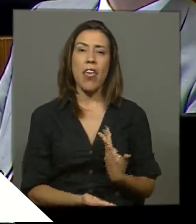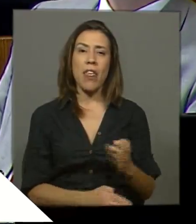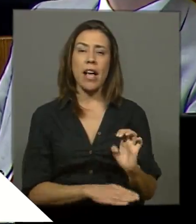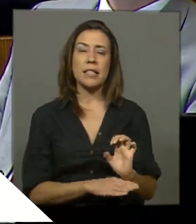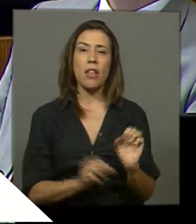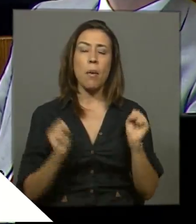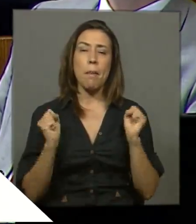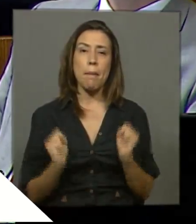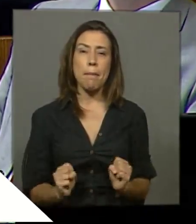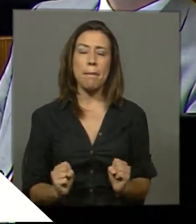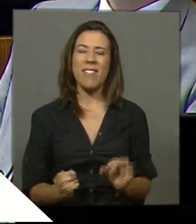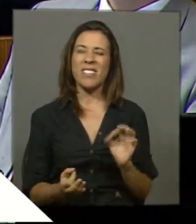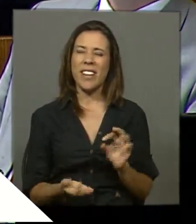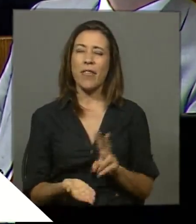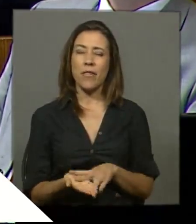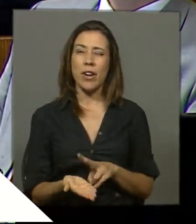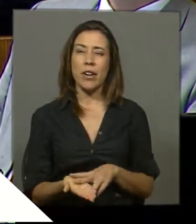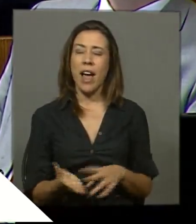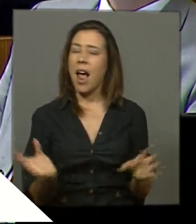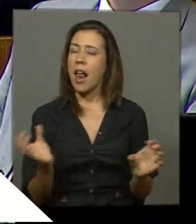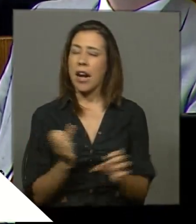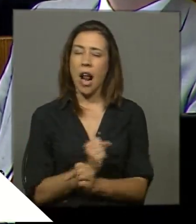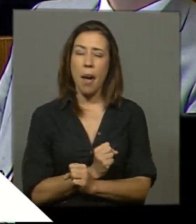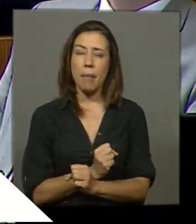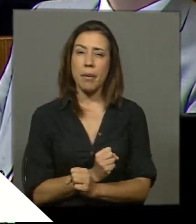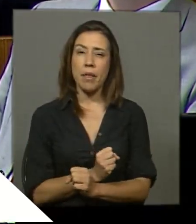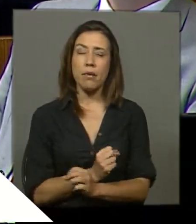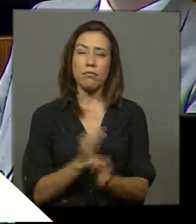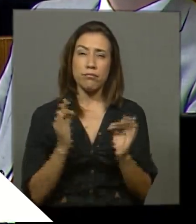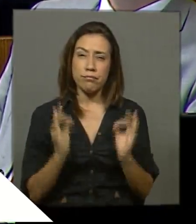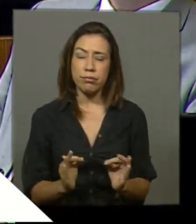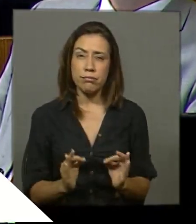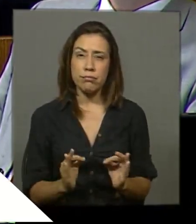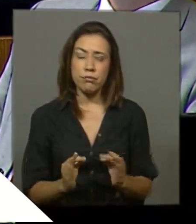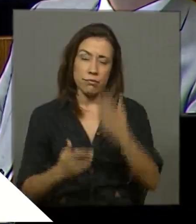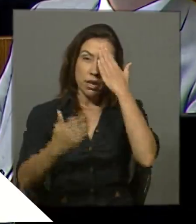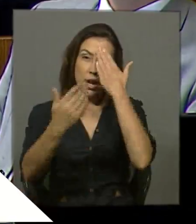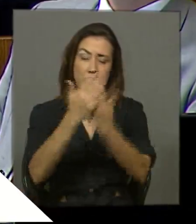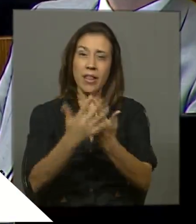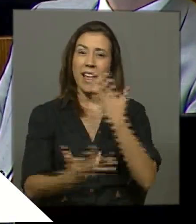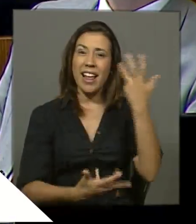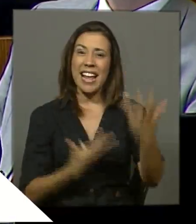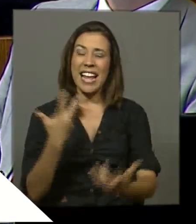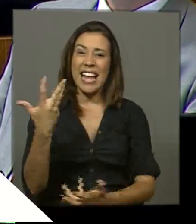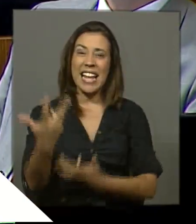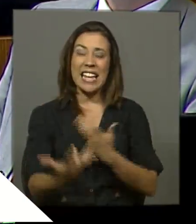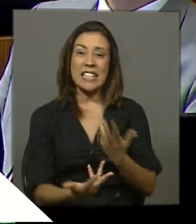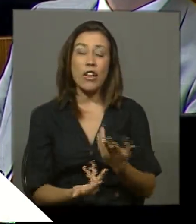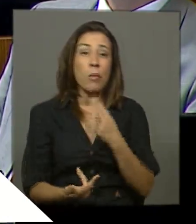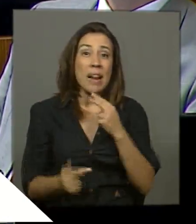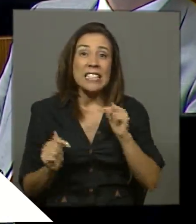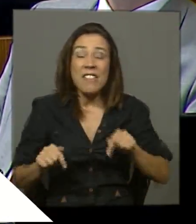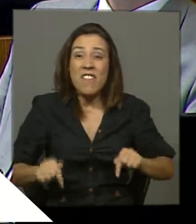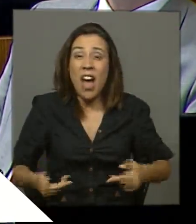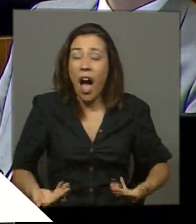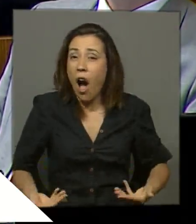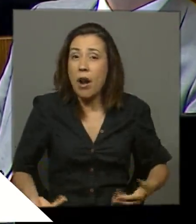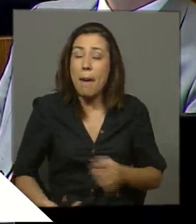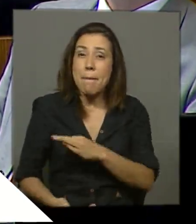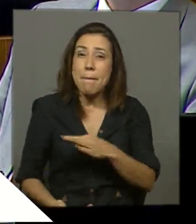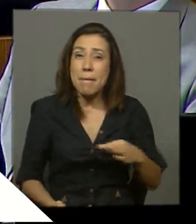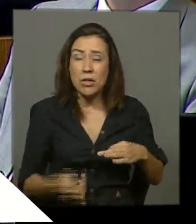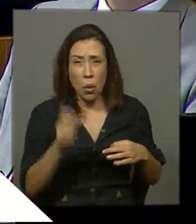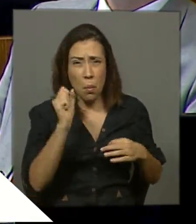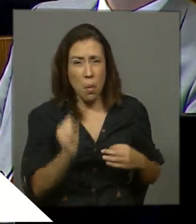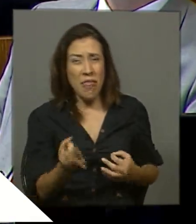Estado la posibilidad real rápida eficiente y efectiva de enfrentar incendios como los que estamos viviendo El día de hoy ministro